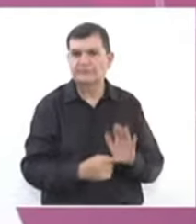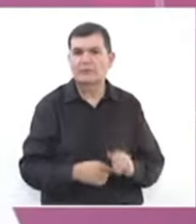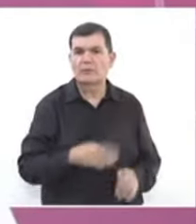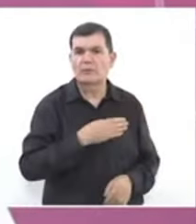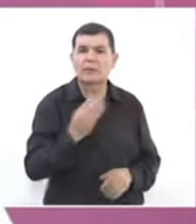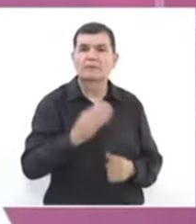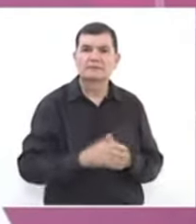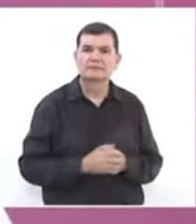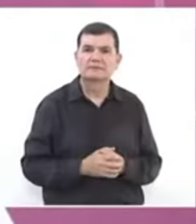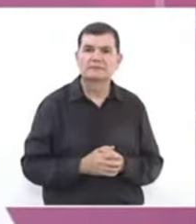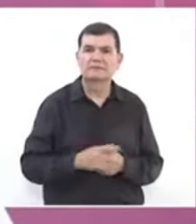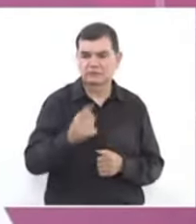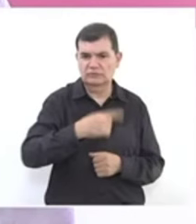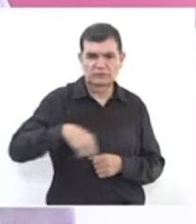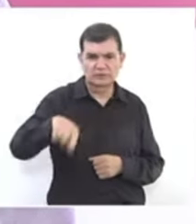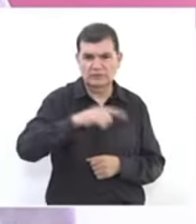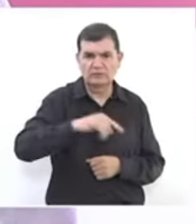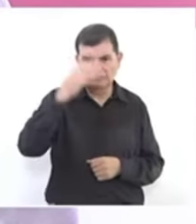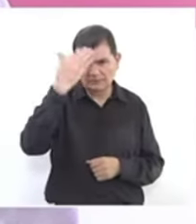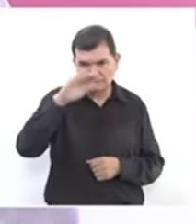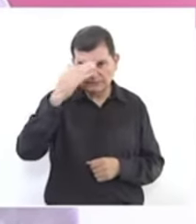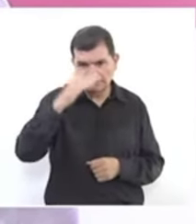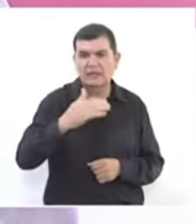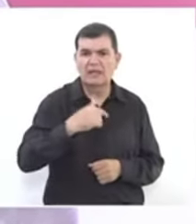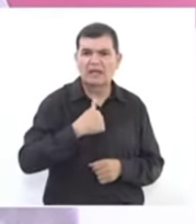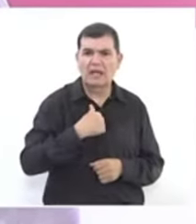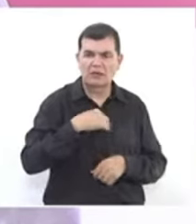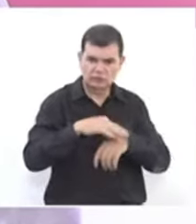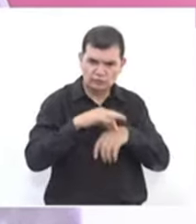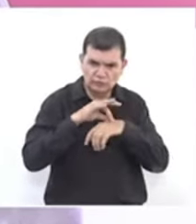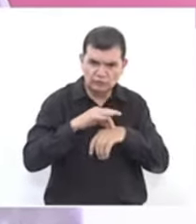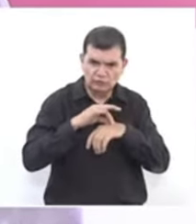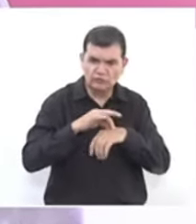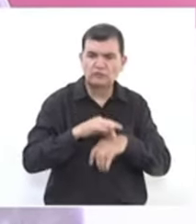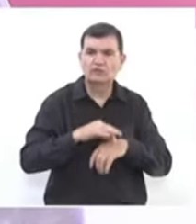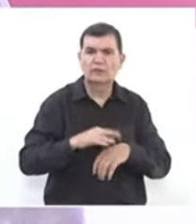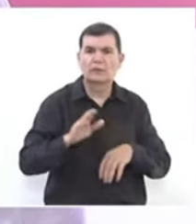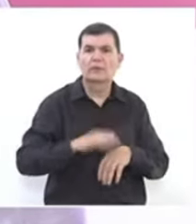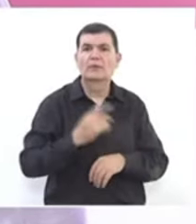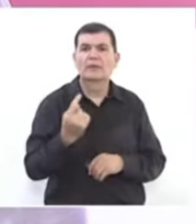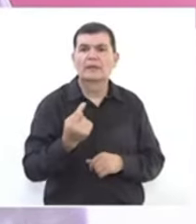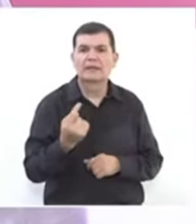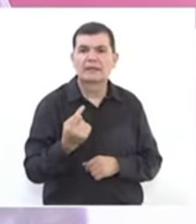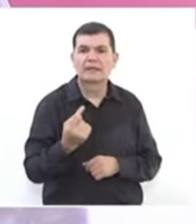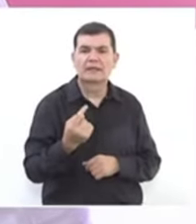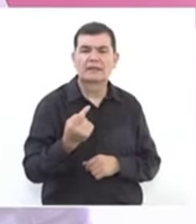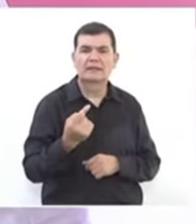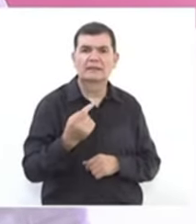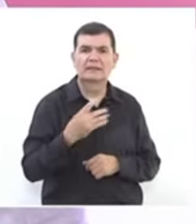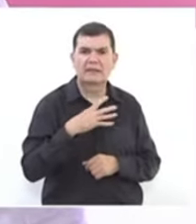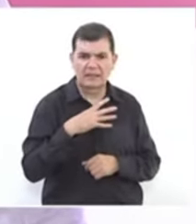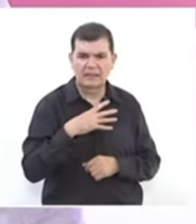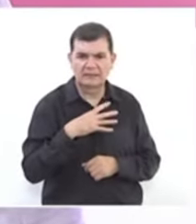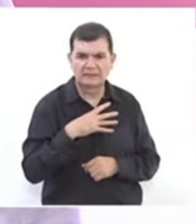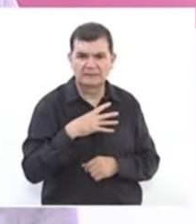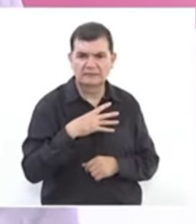pueblo. Lo que sabemos, que nos consta, porque hay